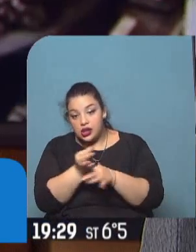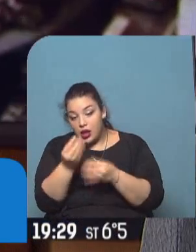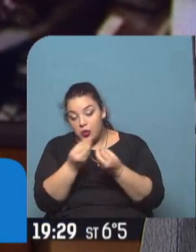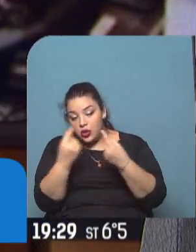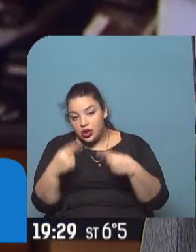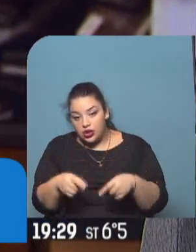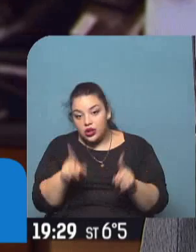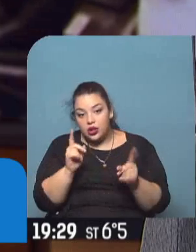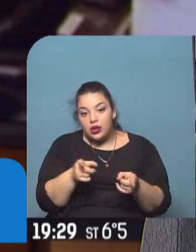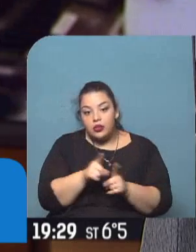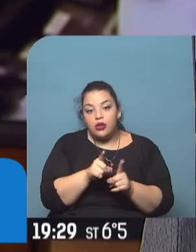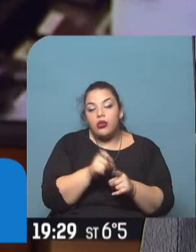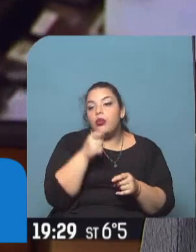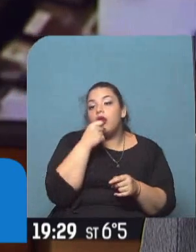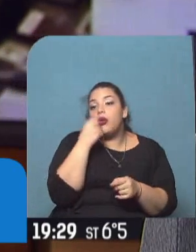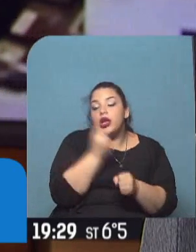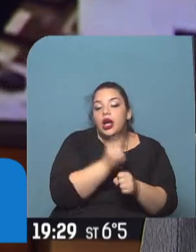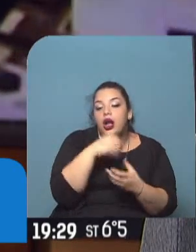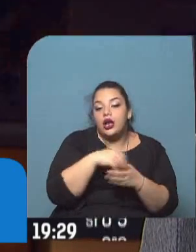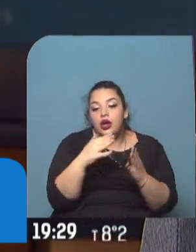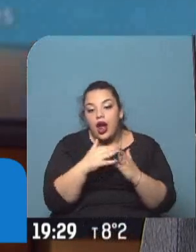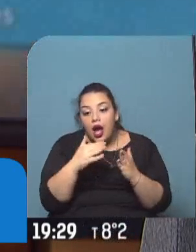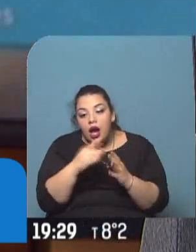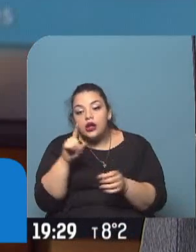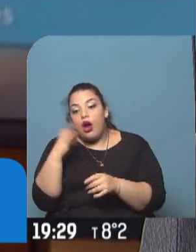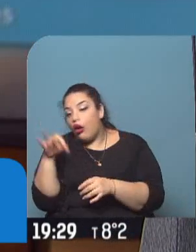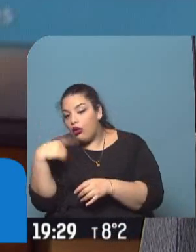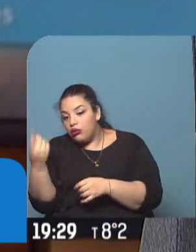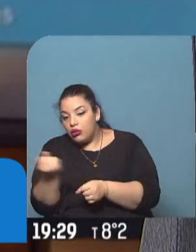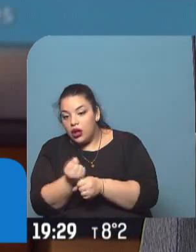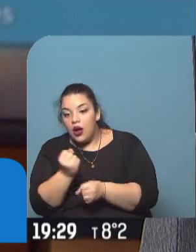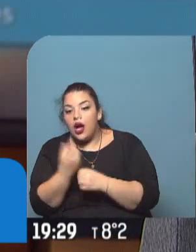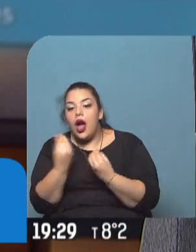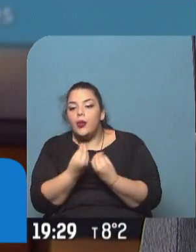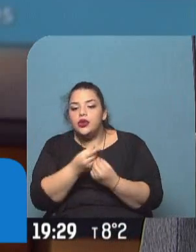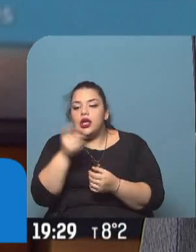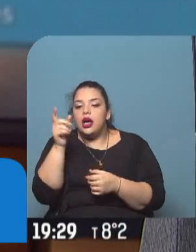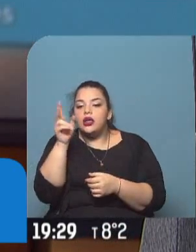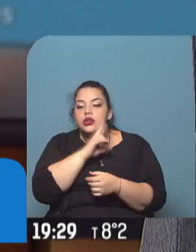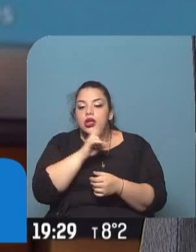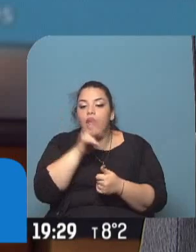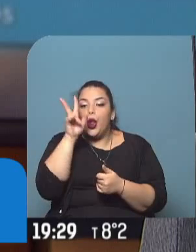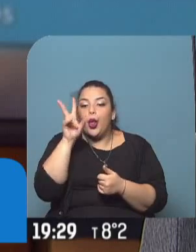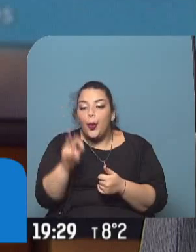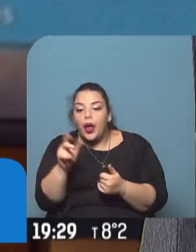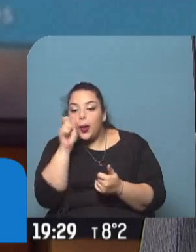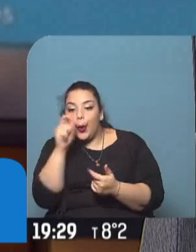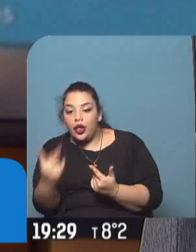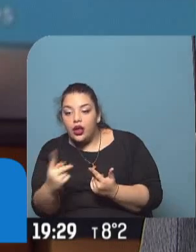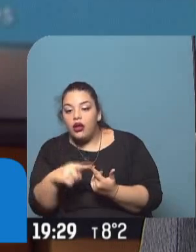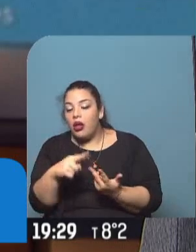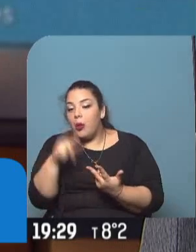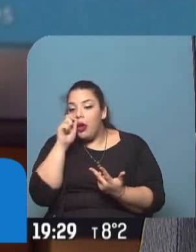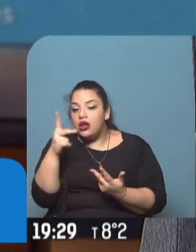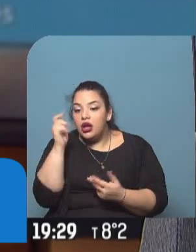fueron profesionales y ama de casa a la vez, etcétera. Entonces hay una cantidad de chicas de entre 20, 22, 18 años, cuyas madres están en la vida